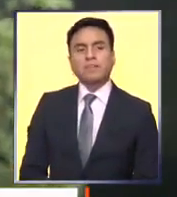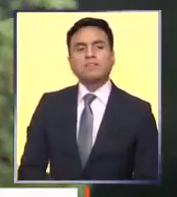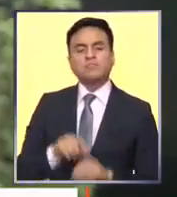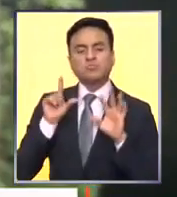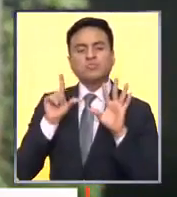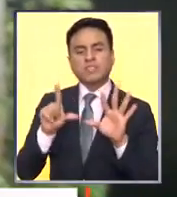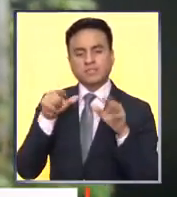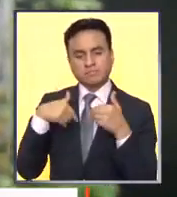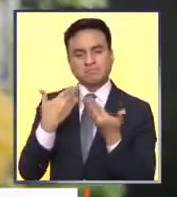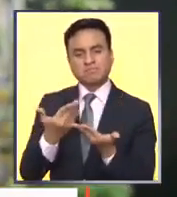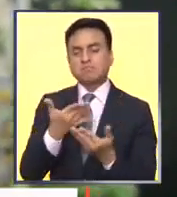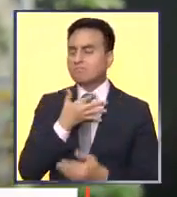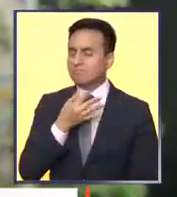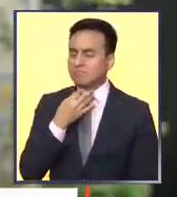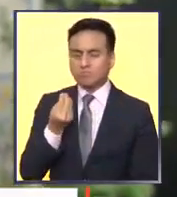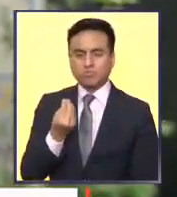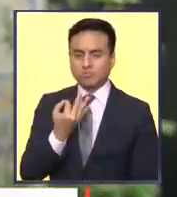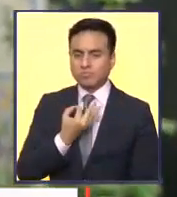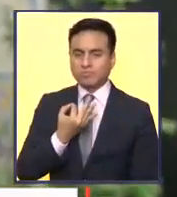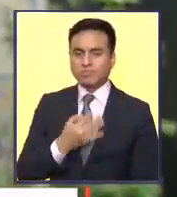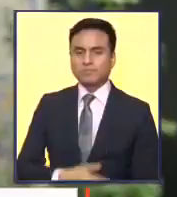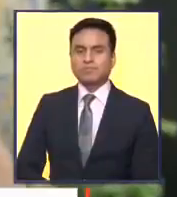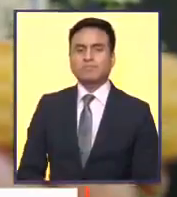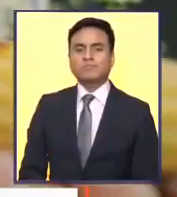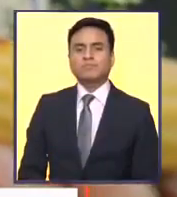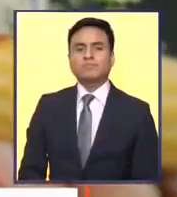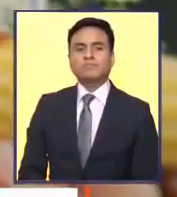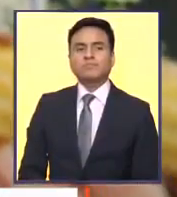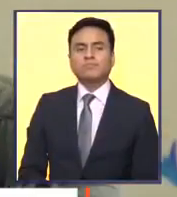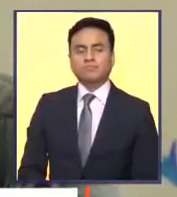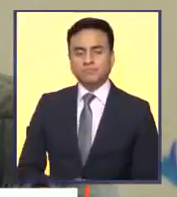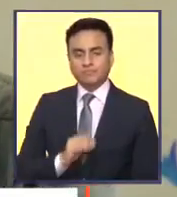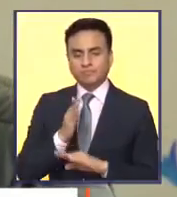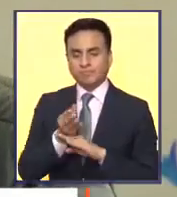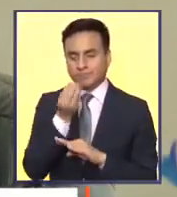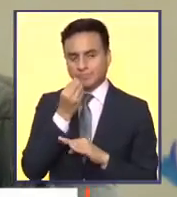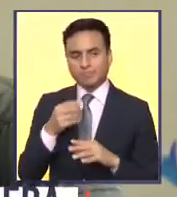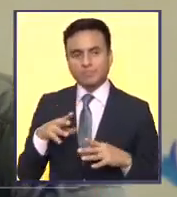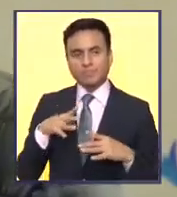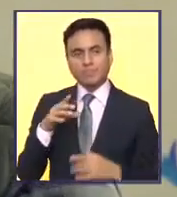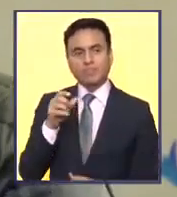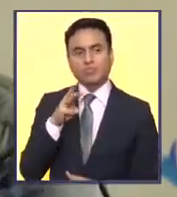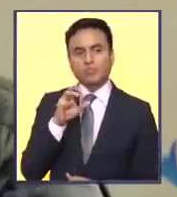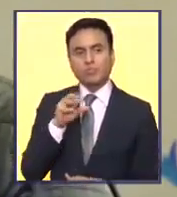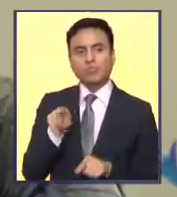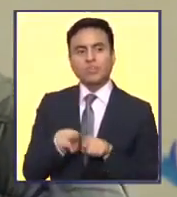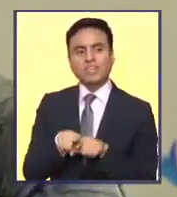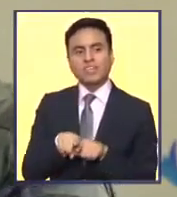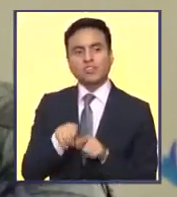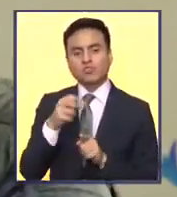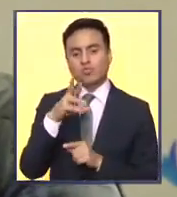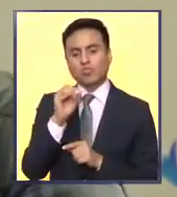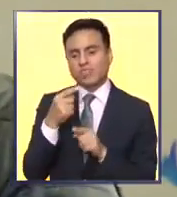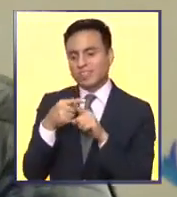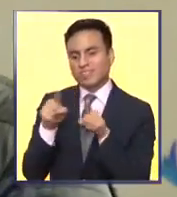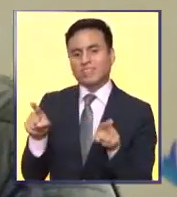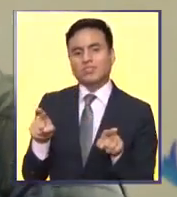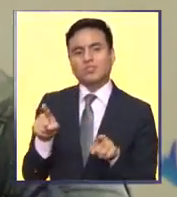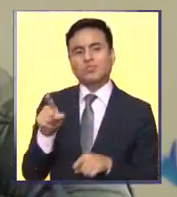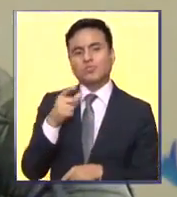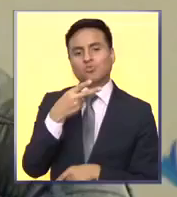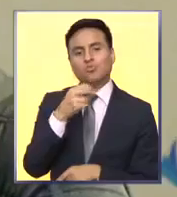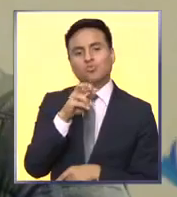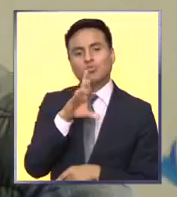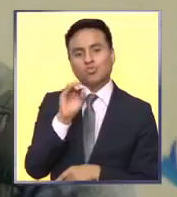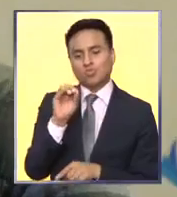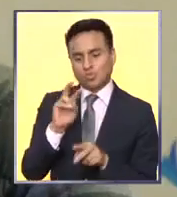fíjate. Me han gustado mucho. Hay que ir a comer con ganas a Soy Churro, porque tenemos un churro muy distinto, un churro que es